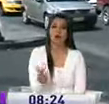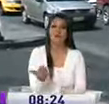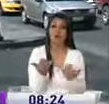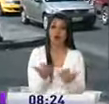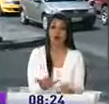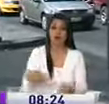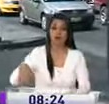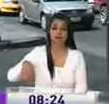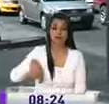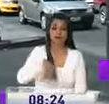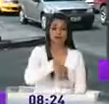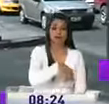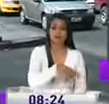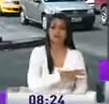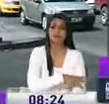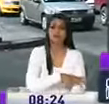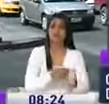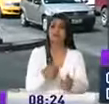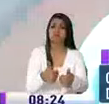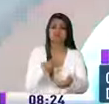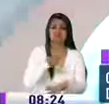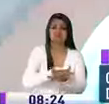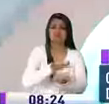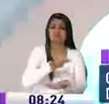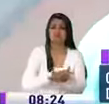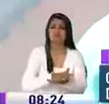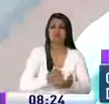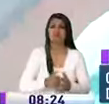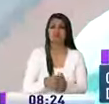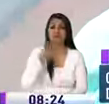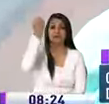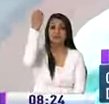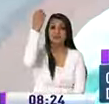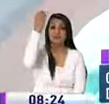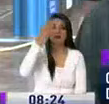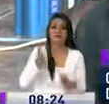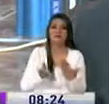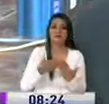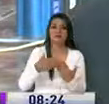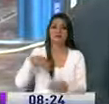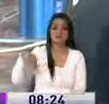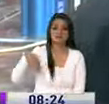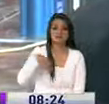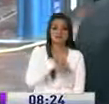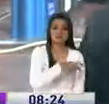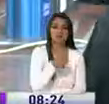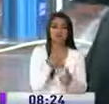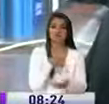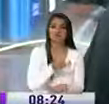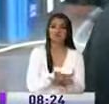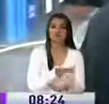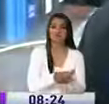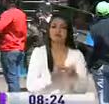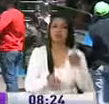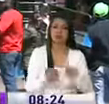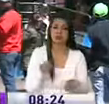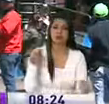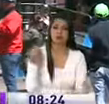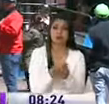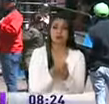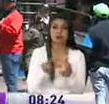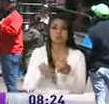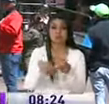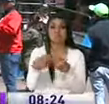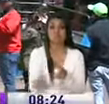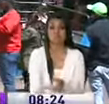calle Mejía sin temor a sufrir accidentes. Con el semáforo es más fácil, se puede cruzar. Sí, porque muchos accidentes para aquí. Además, el